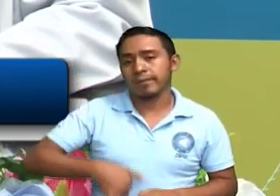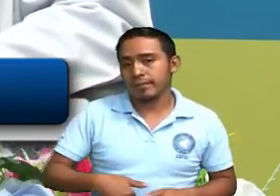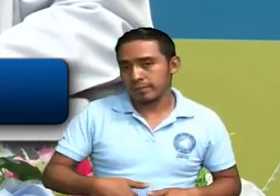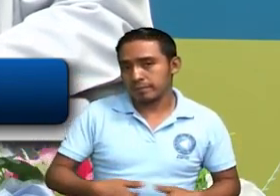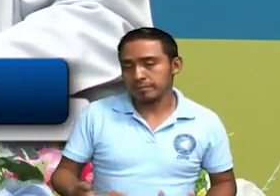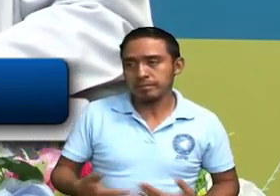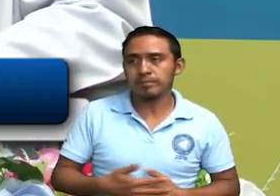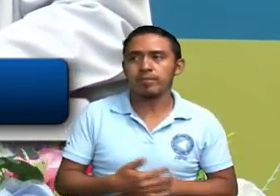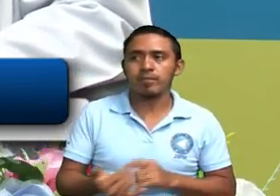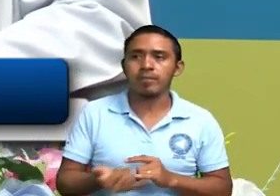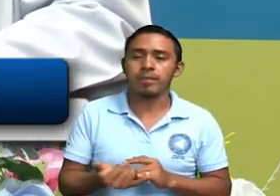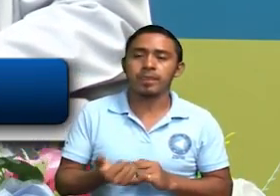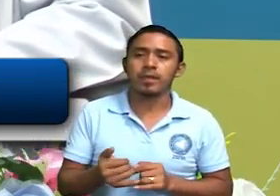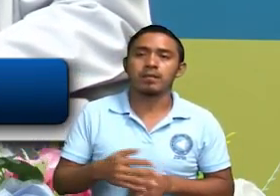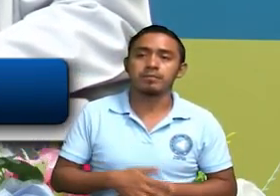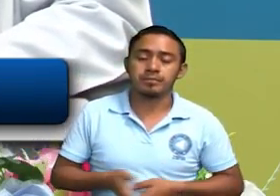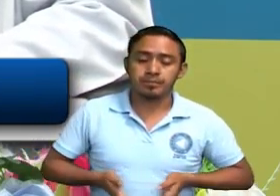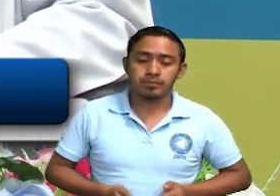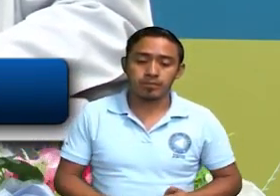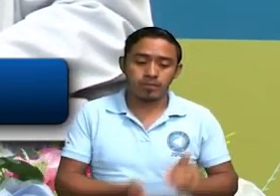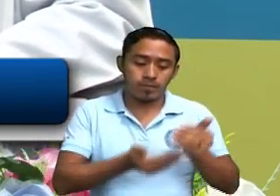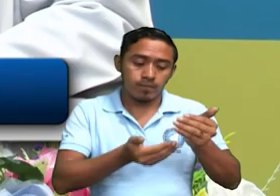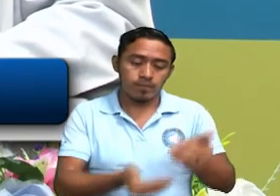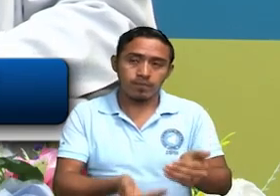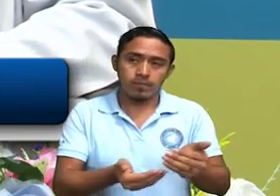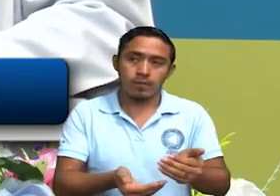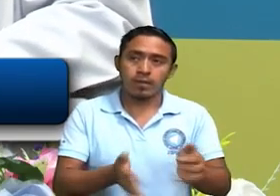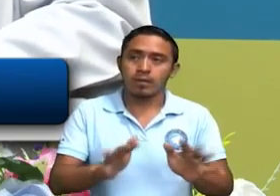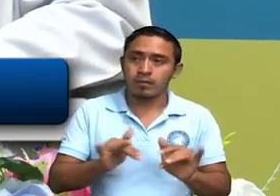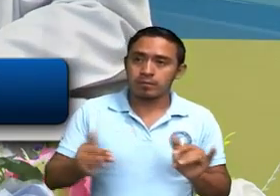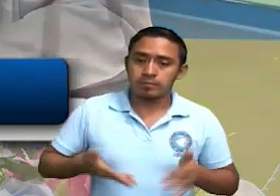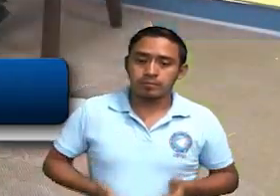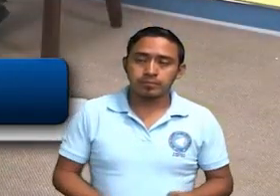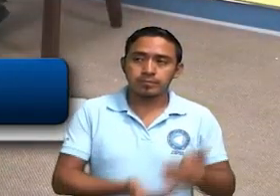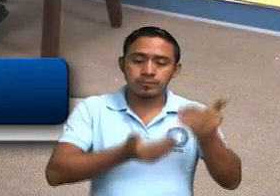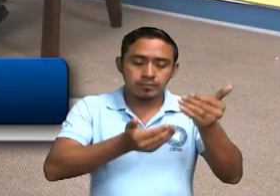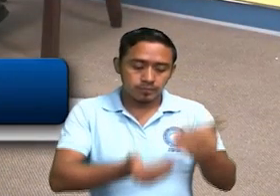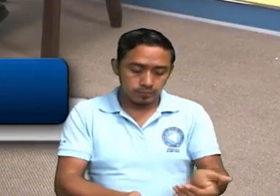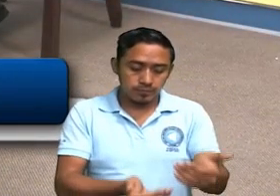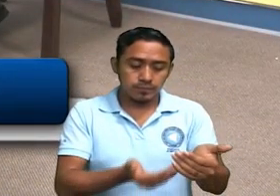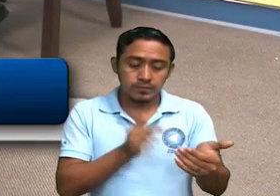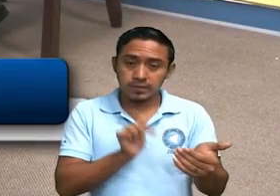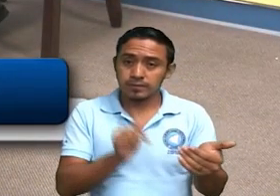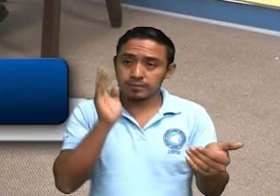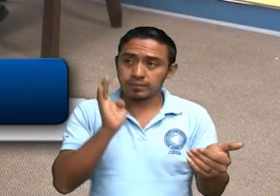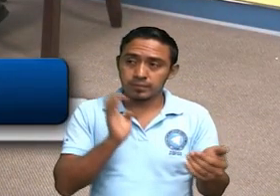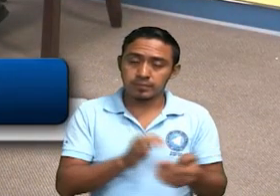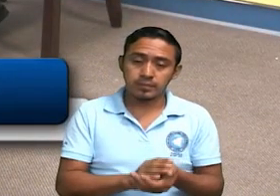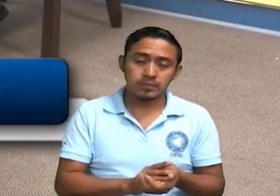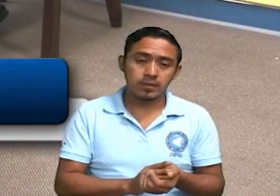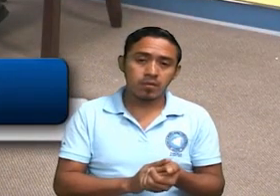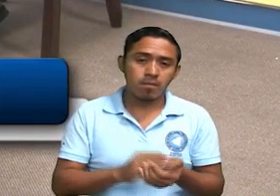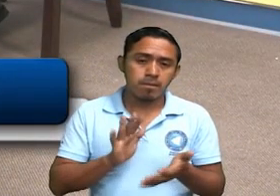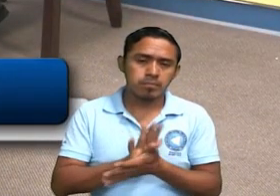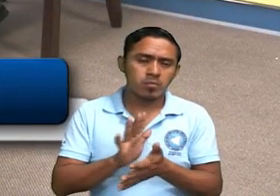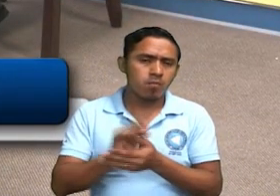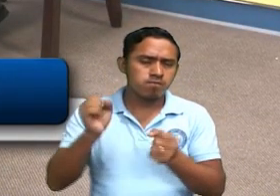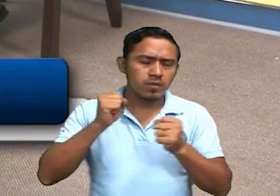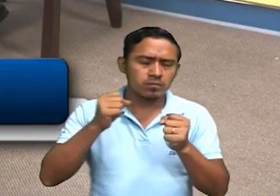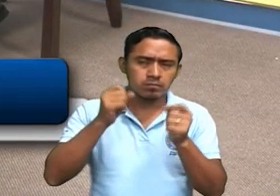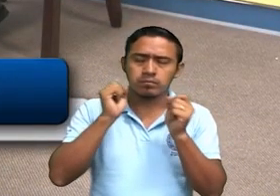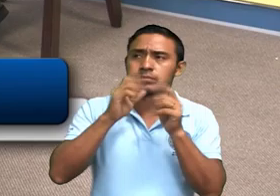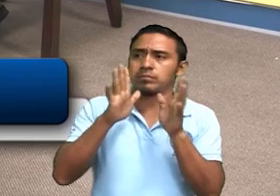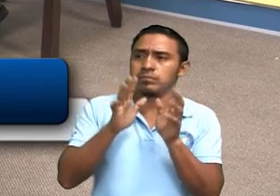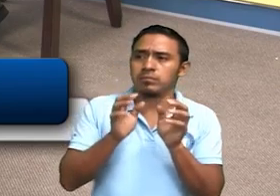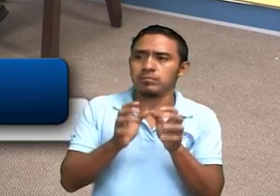observar cuando en el recién nacido. Bueno, es decir, nació, cuando ya recién nacido escuchó un sonido fuerte, lo primero que hace es abrir